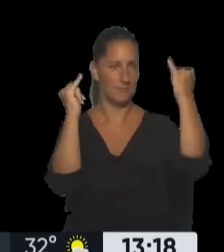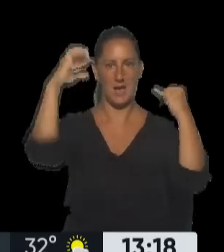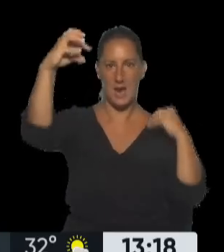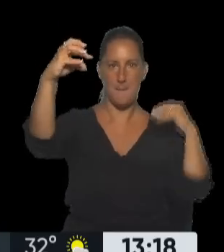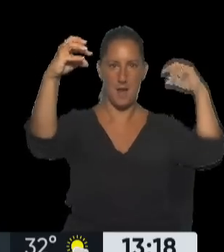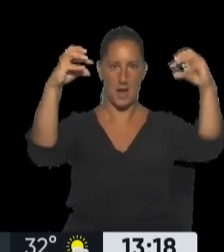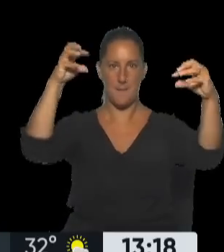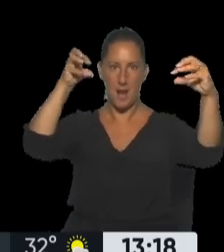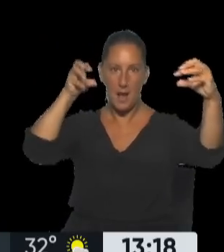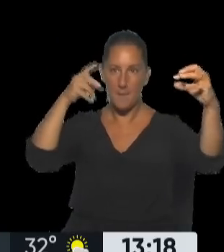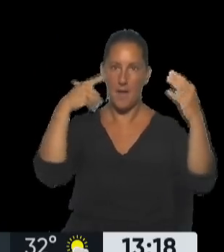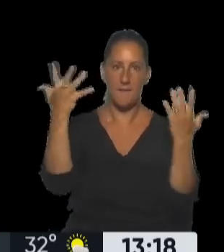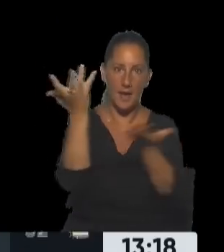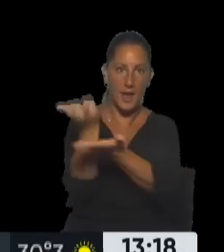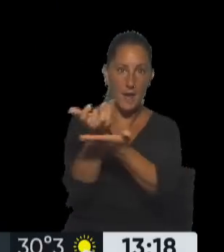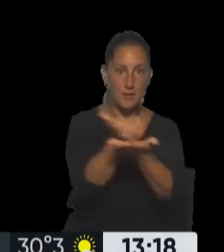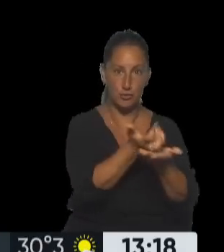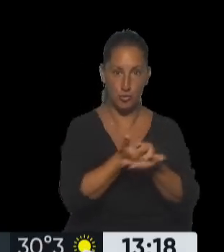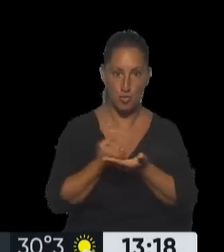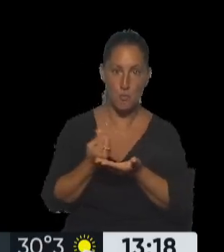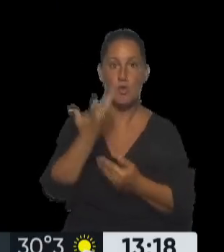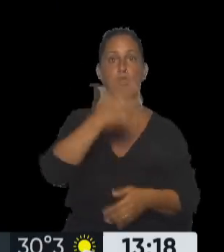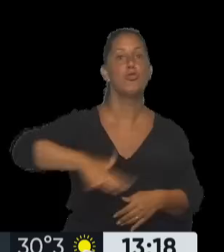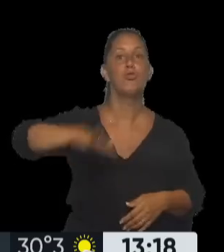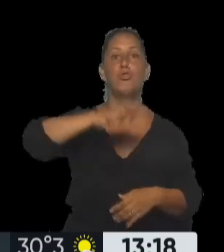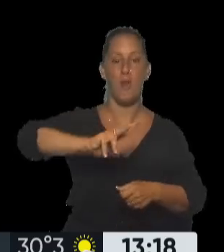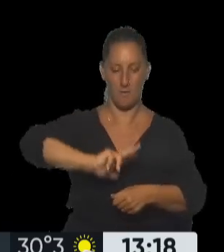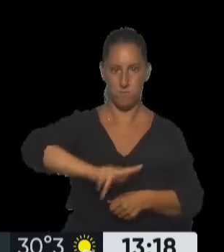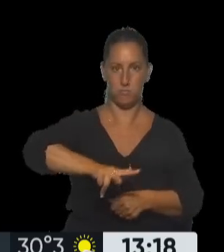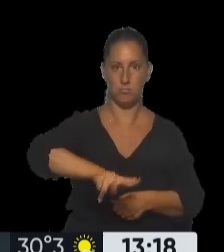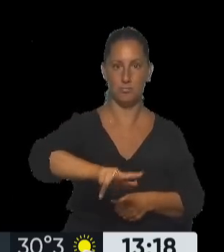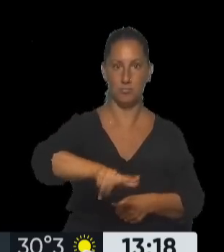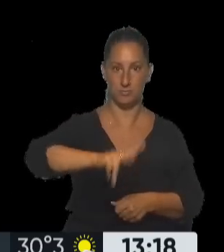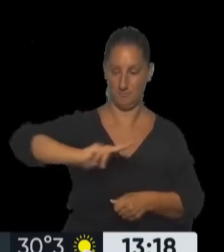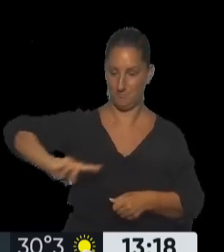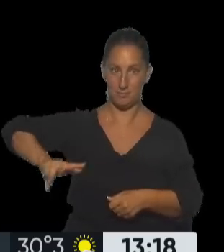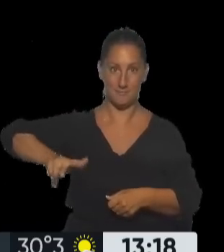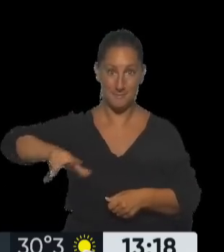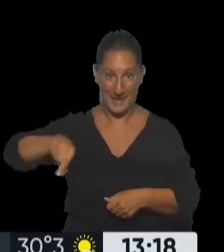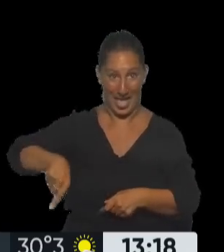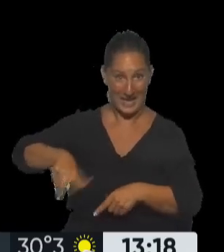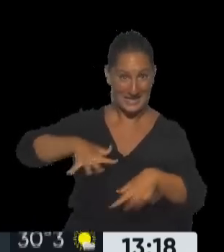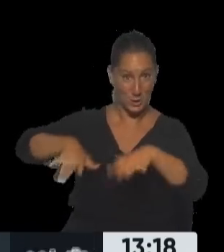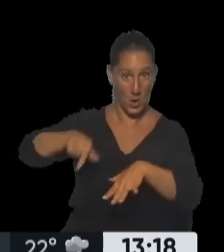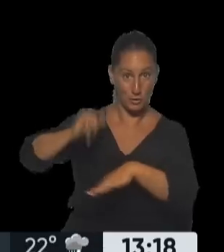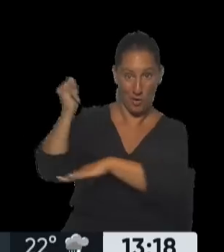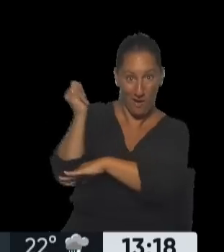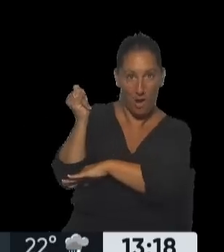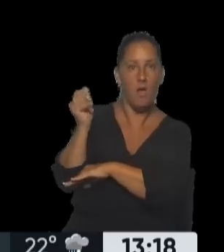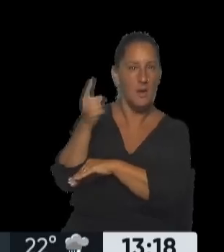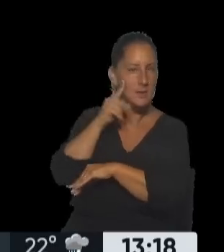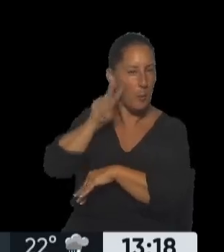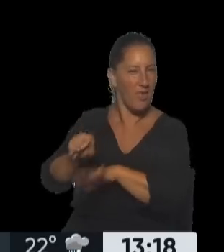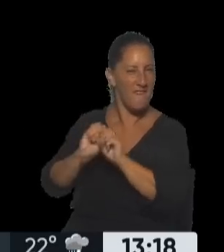Aparentemente Al haber sido esto en la zona de los molinetes podrían tener una imagen nítida